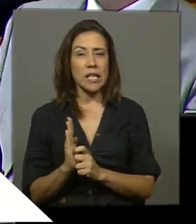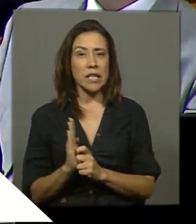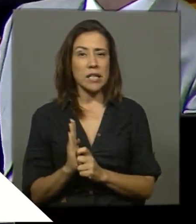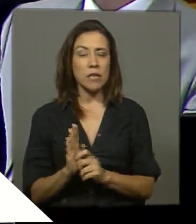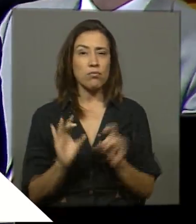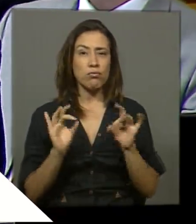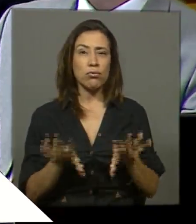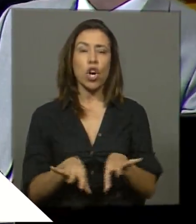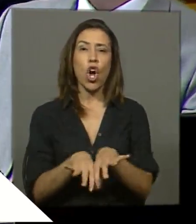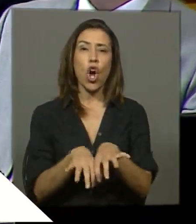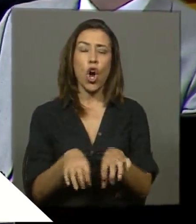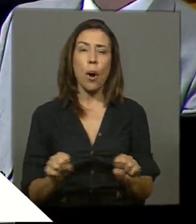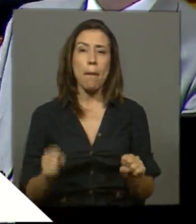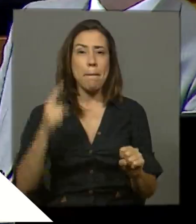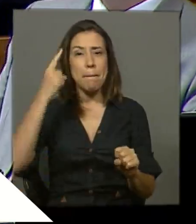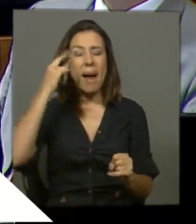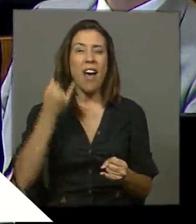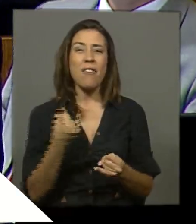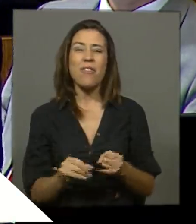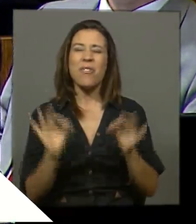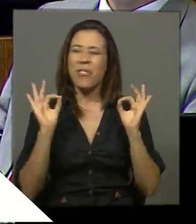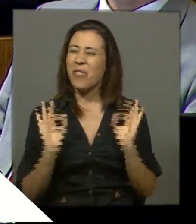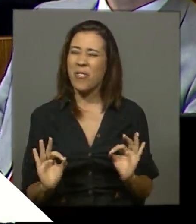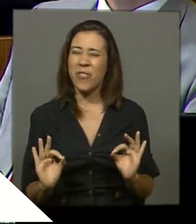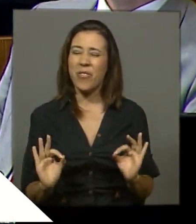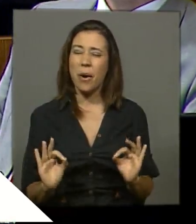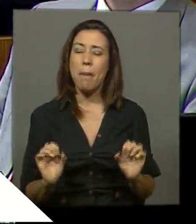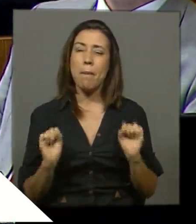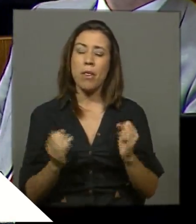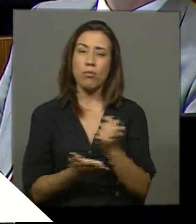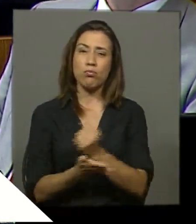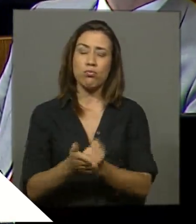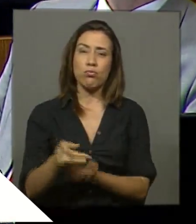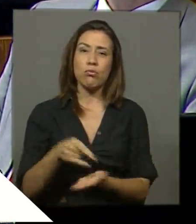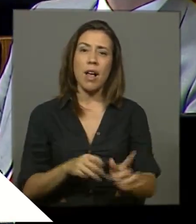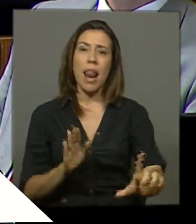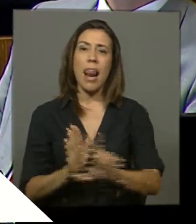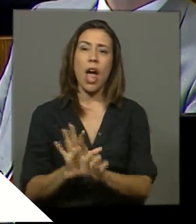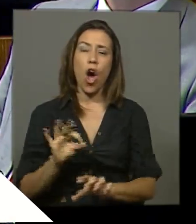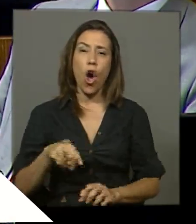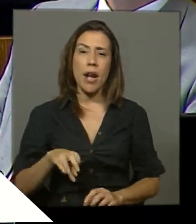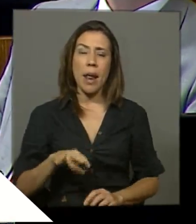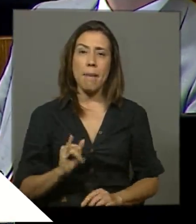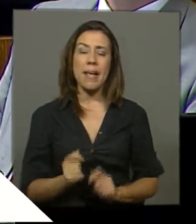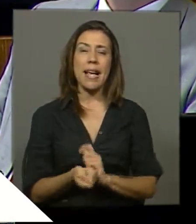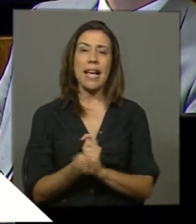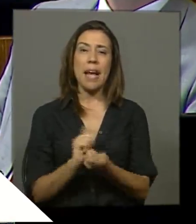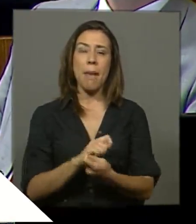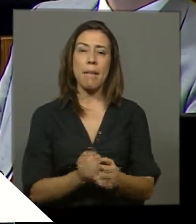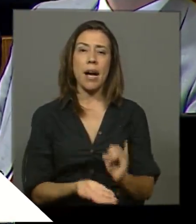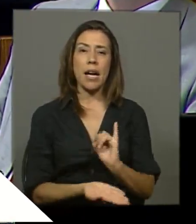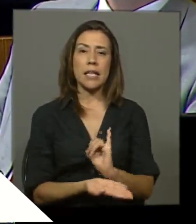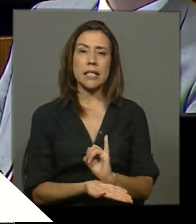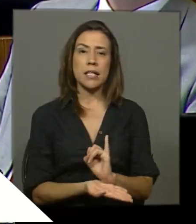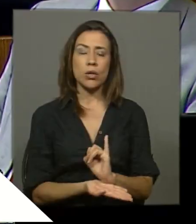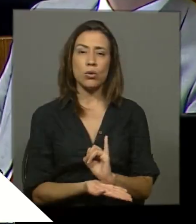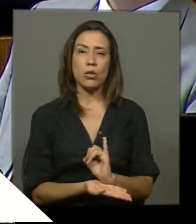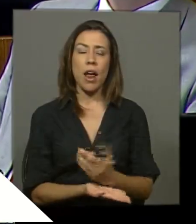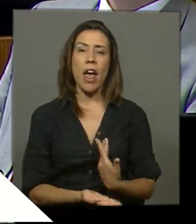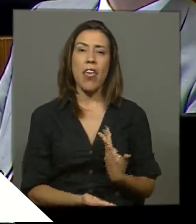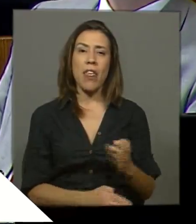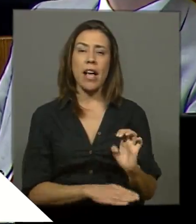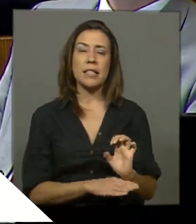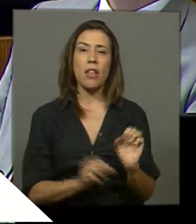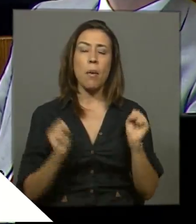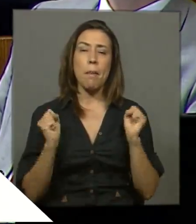fijar un compromiso para de una vez por todas poder despachar la ley de la onemi que cambie la institucionalidad que le de al